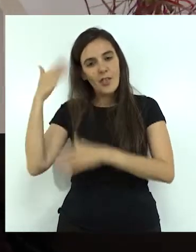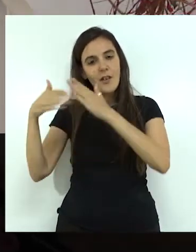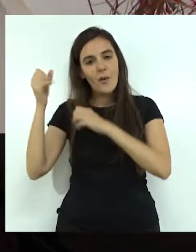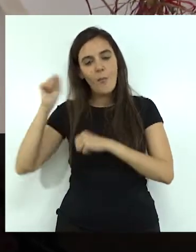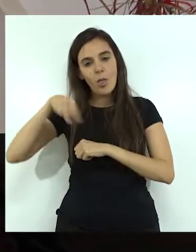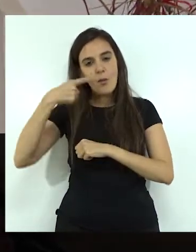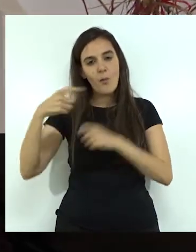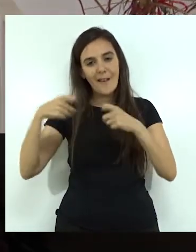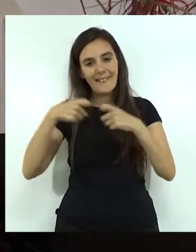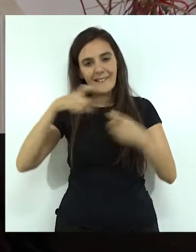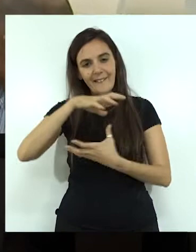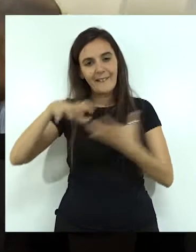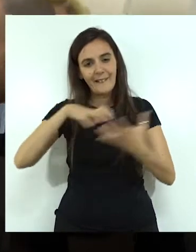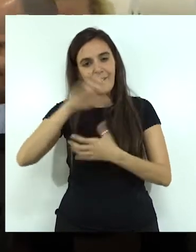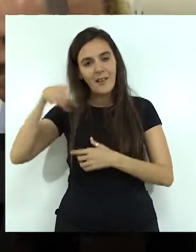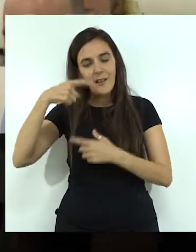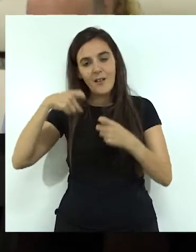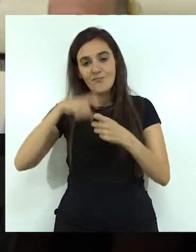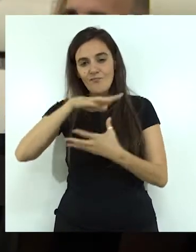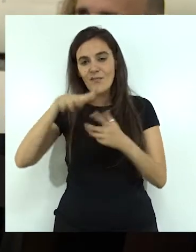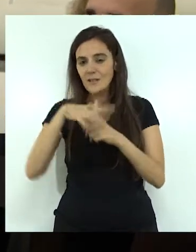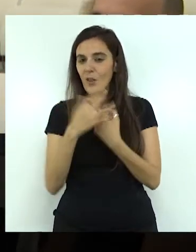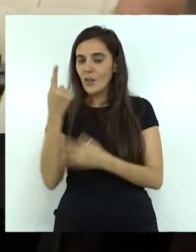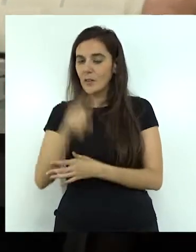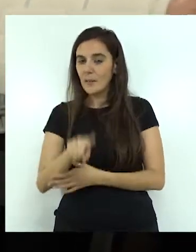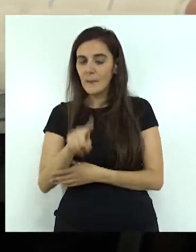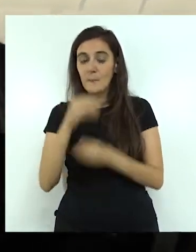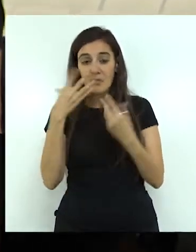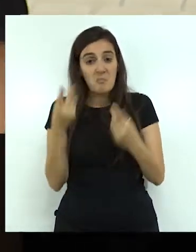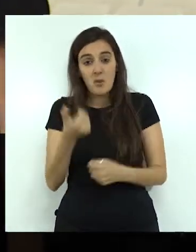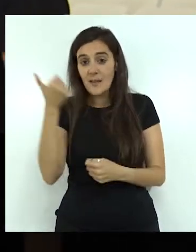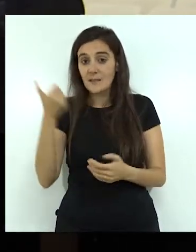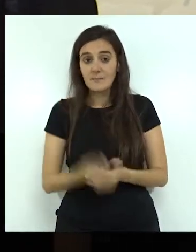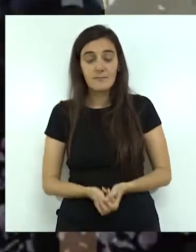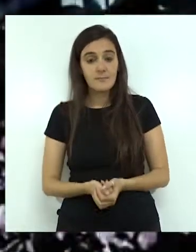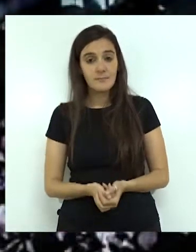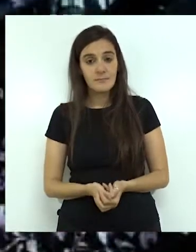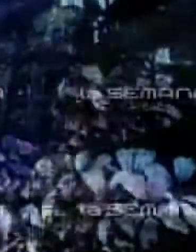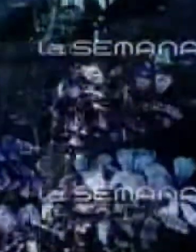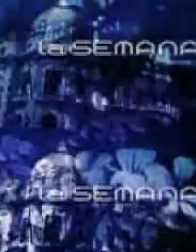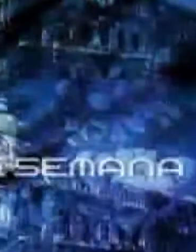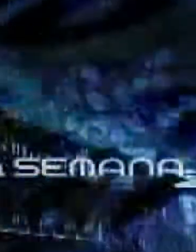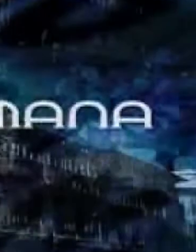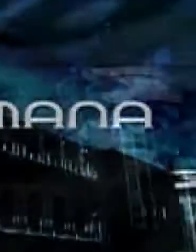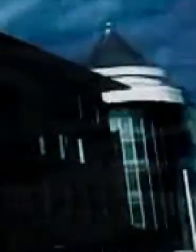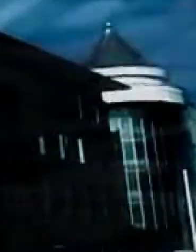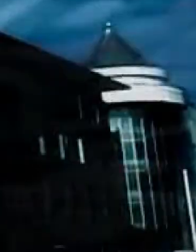vividos en la posguerra y poco más bueno